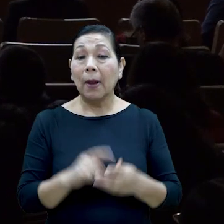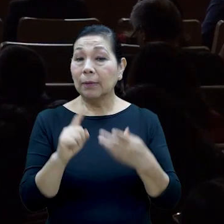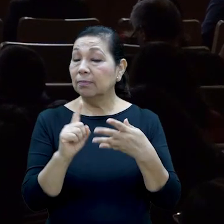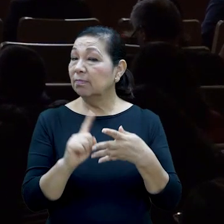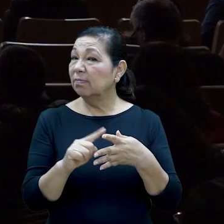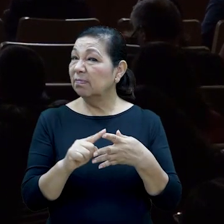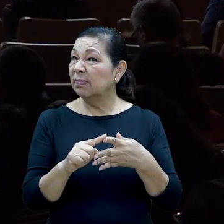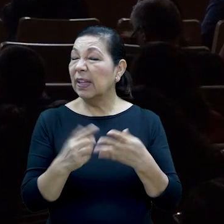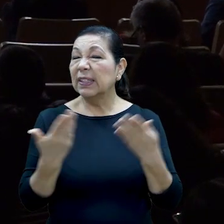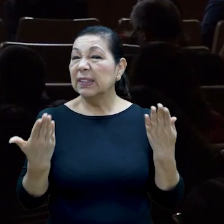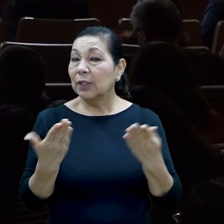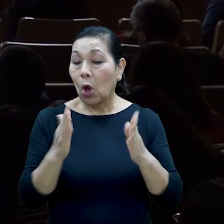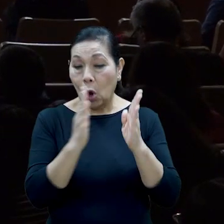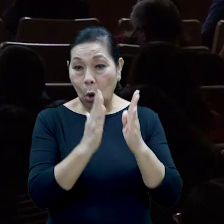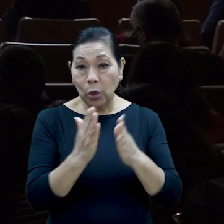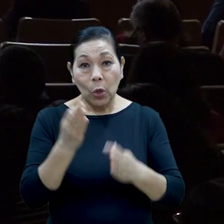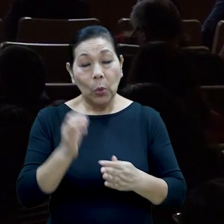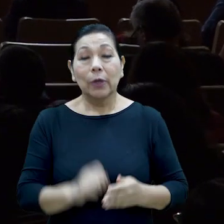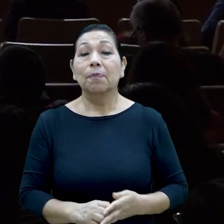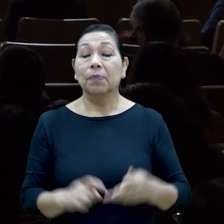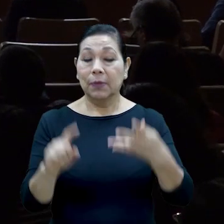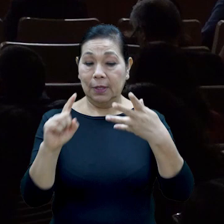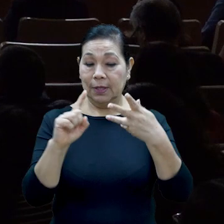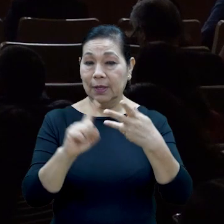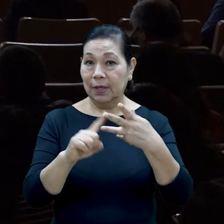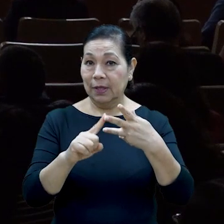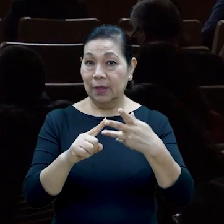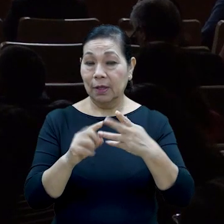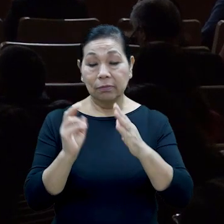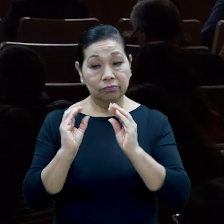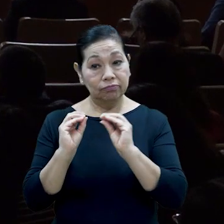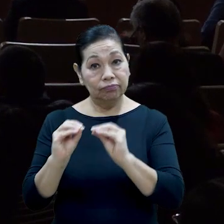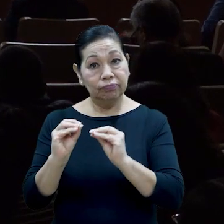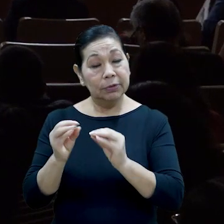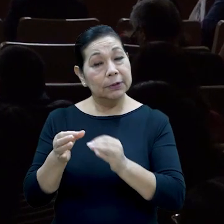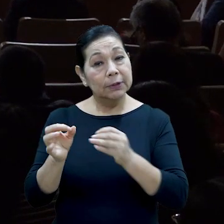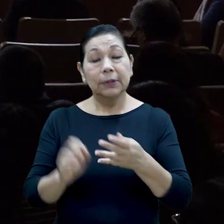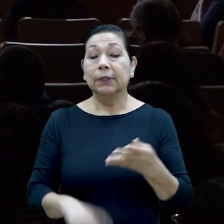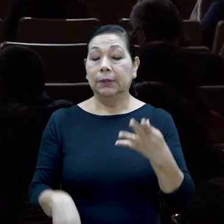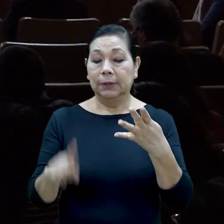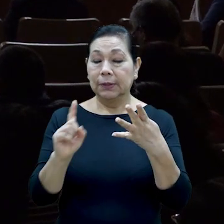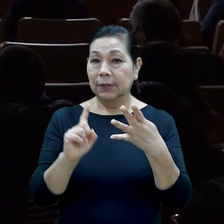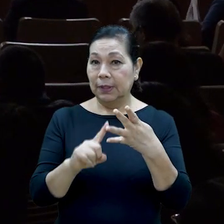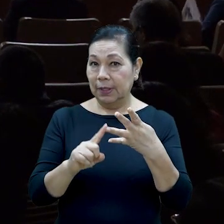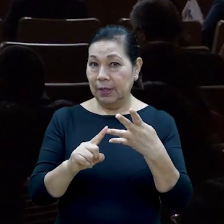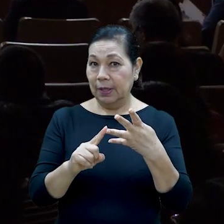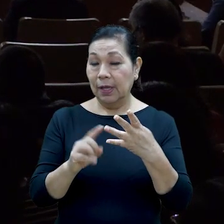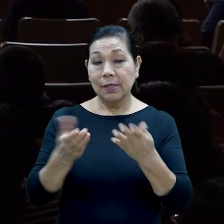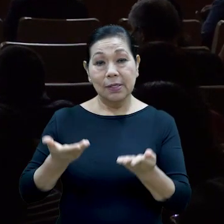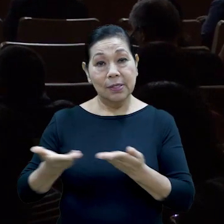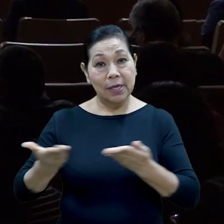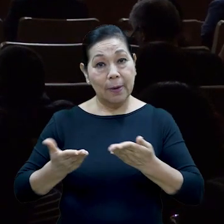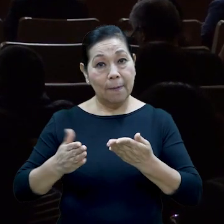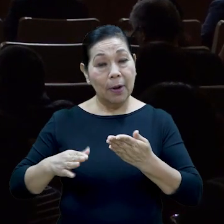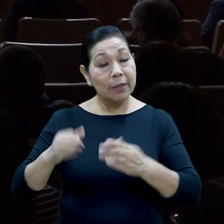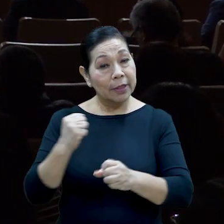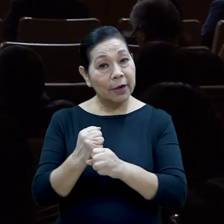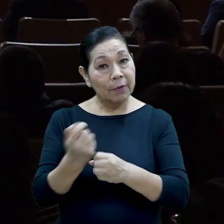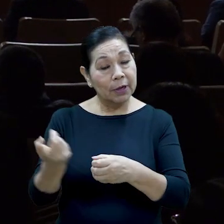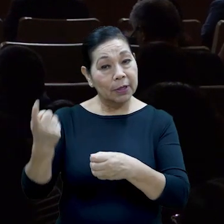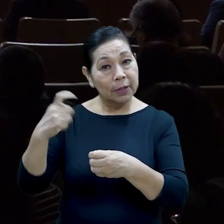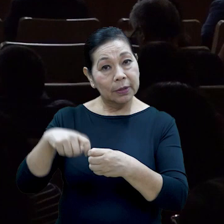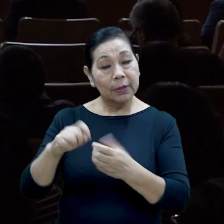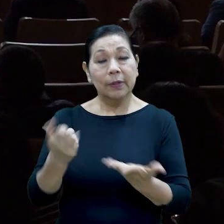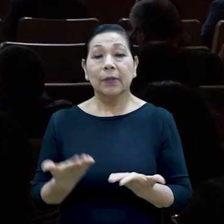jurídico. El primero, fundamentar el orden jurídico. Segundo, orientar su interpretación. Tercero, servir como base a la